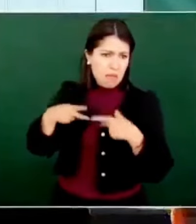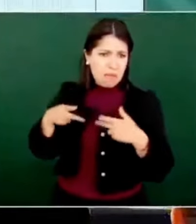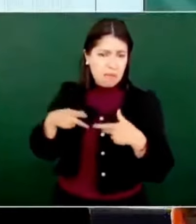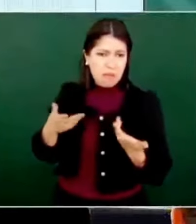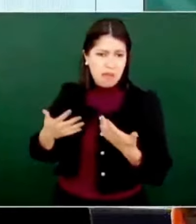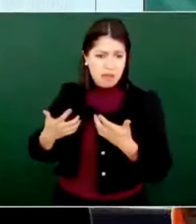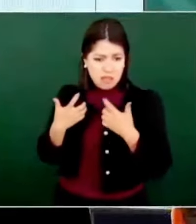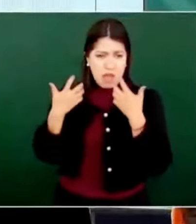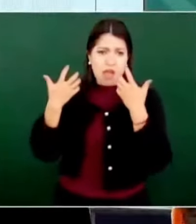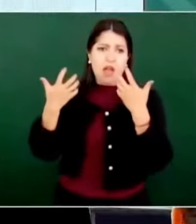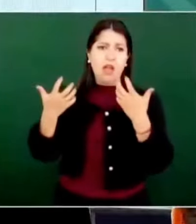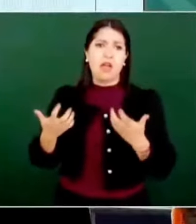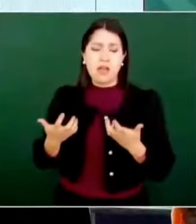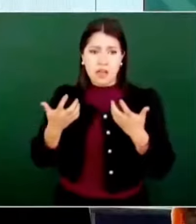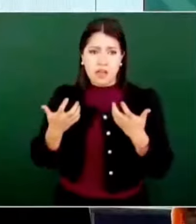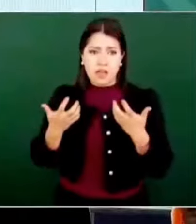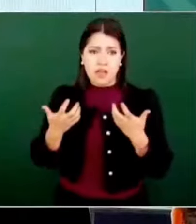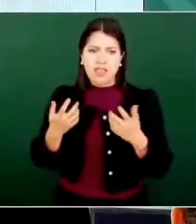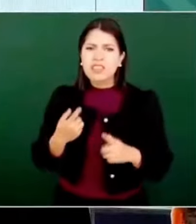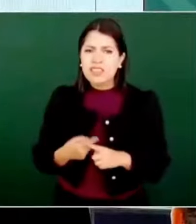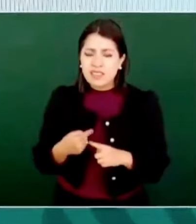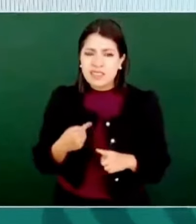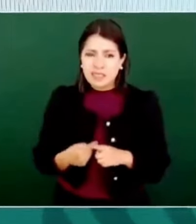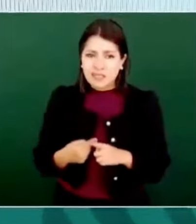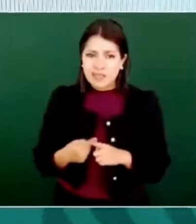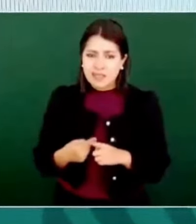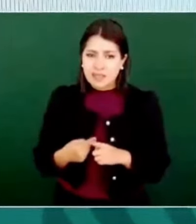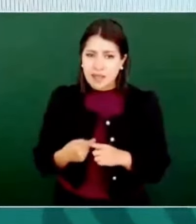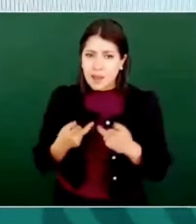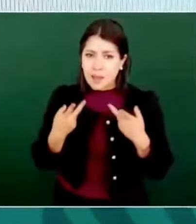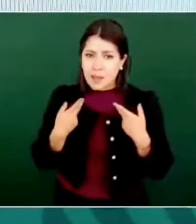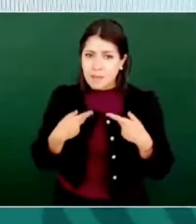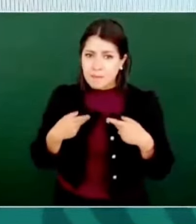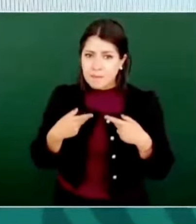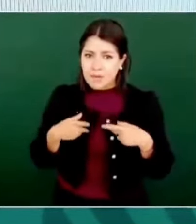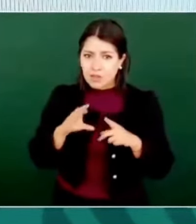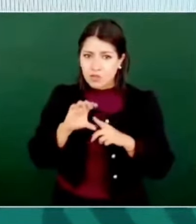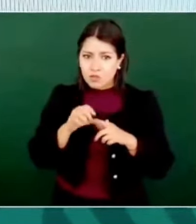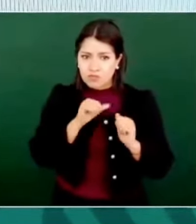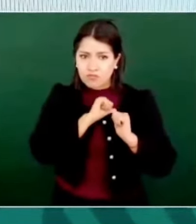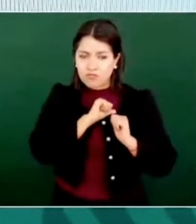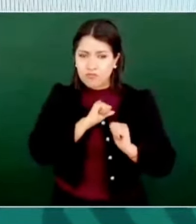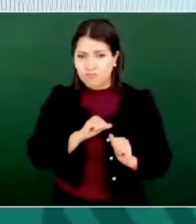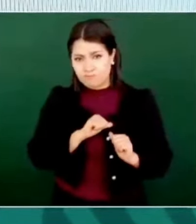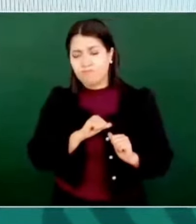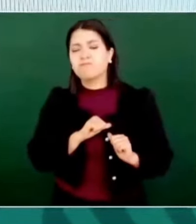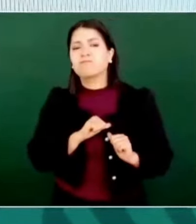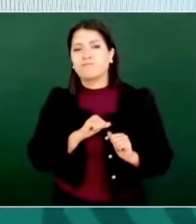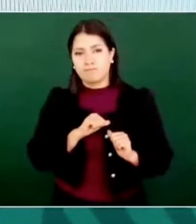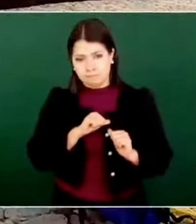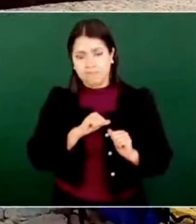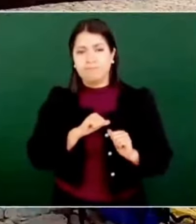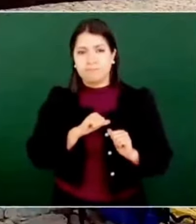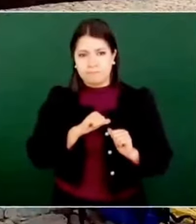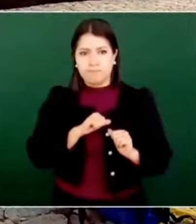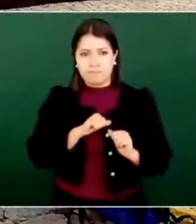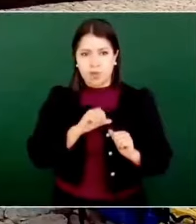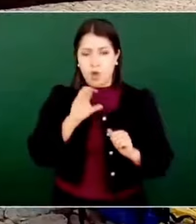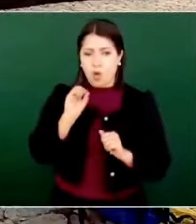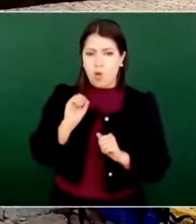oponen los comisionados que trae esta organización de la